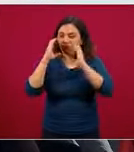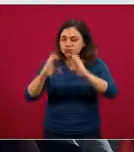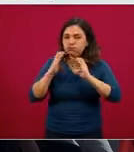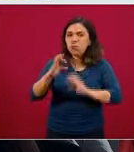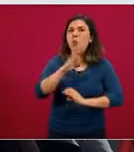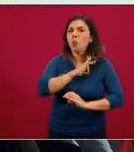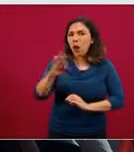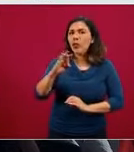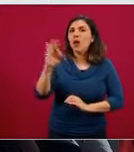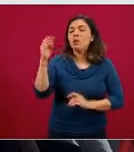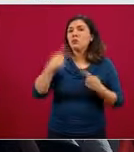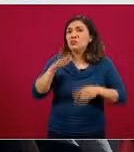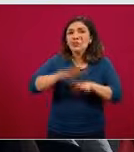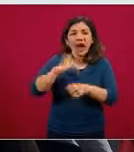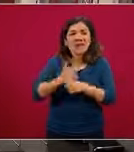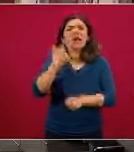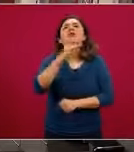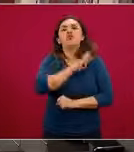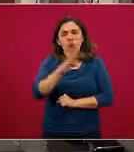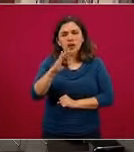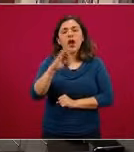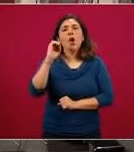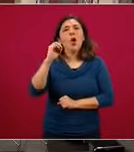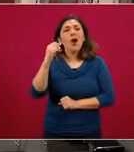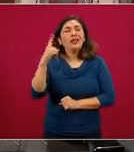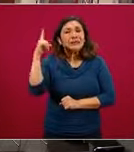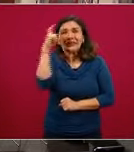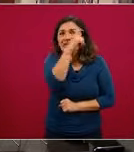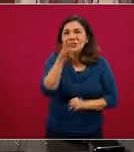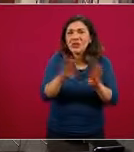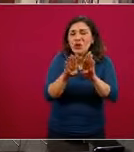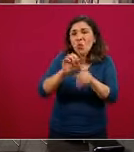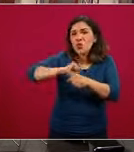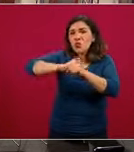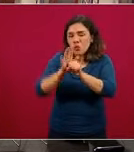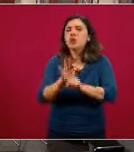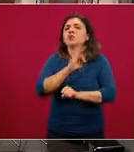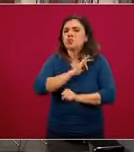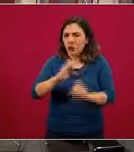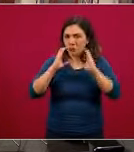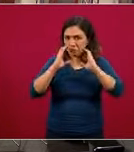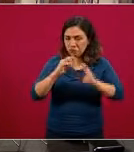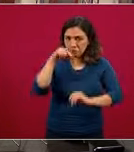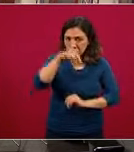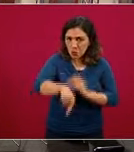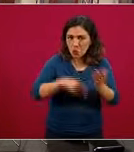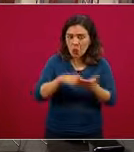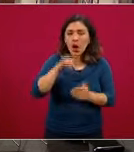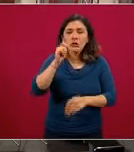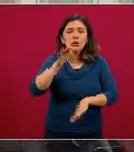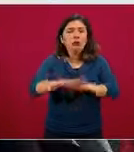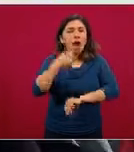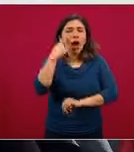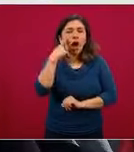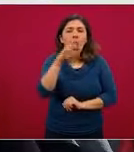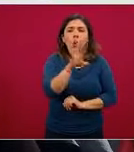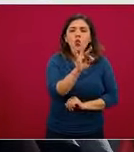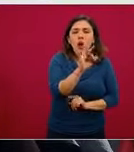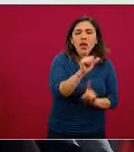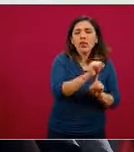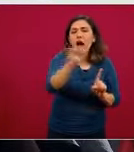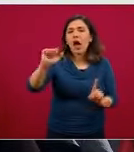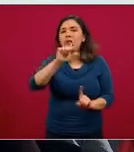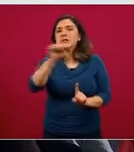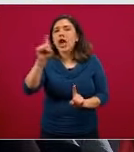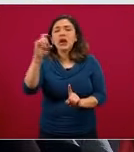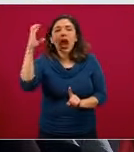atender pacientes graves y críticos de COVID, y en general van de 40 a 100